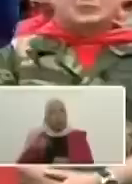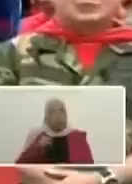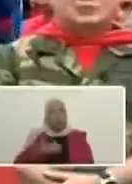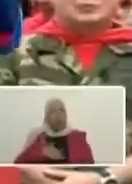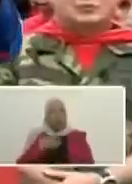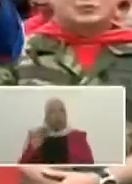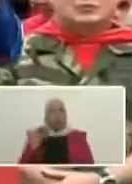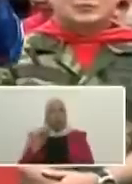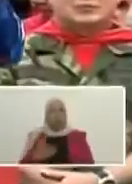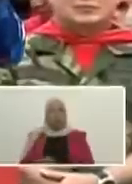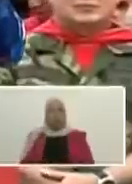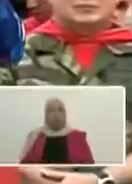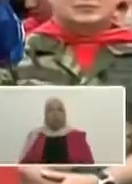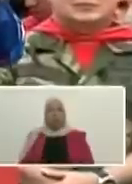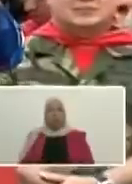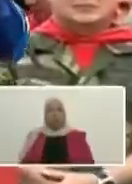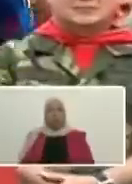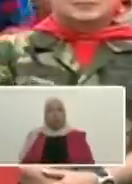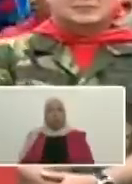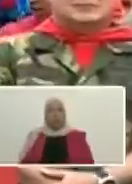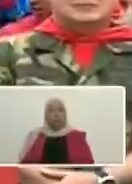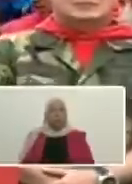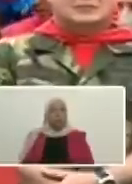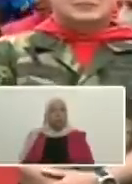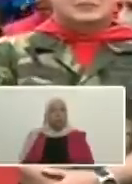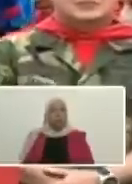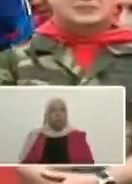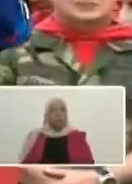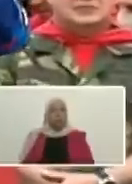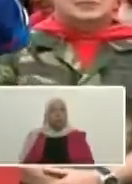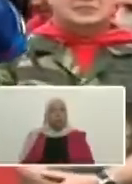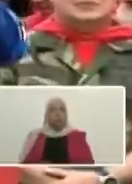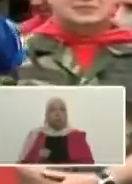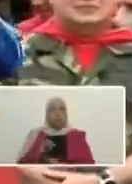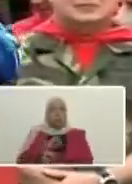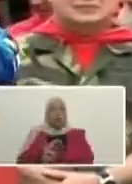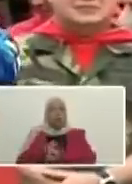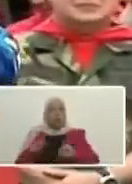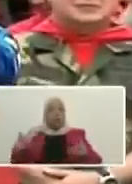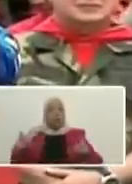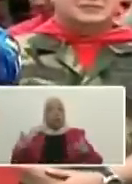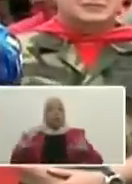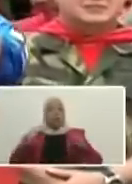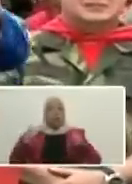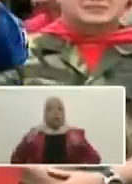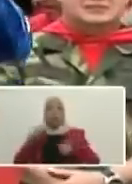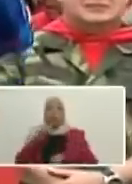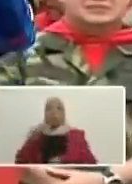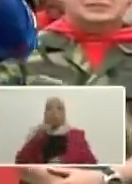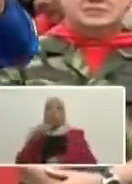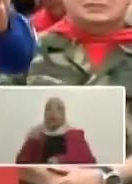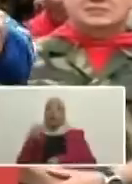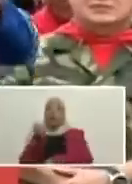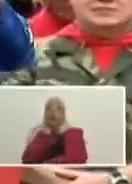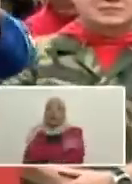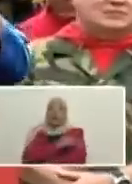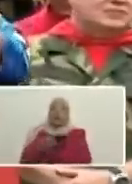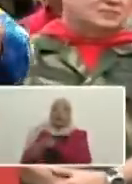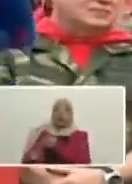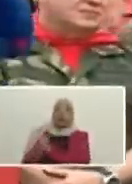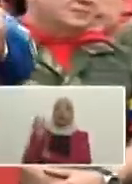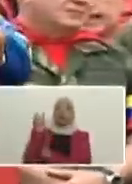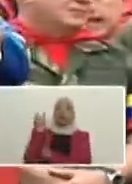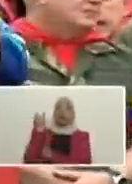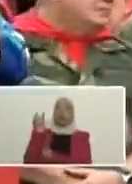Porque rompimos de una vez y en definitiva con el maleficio de la traición que